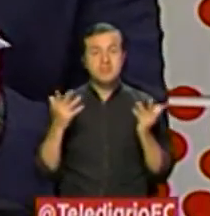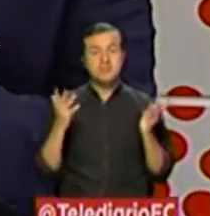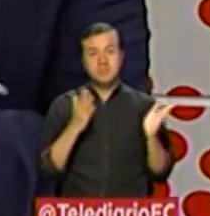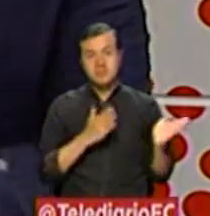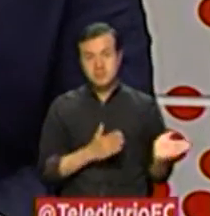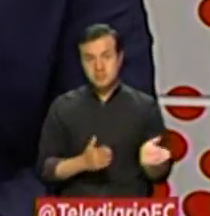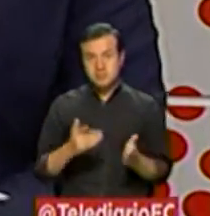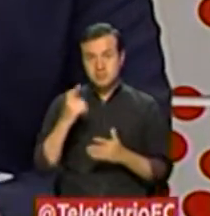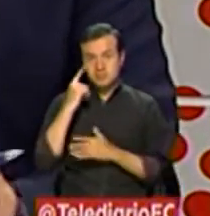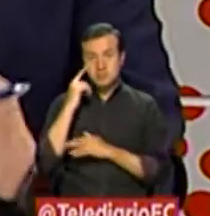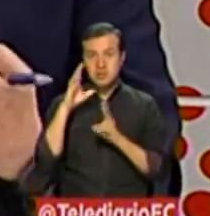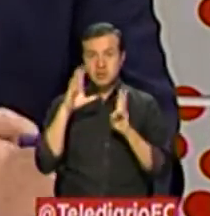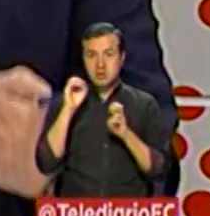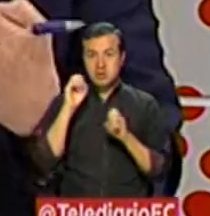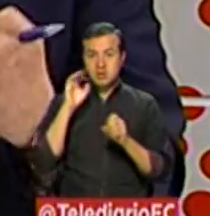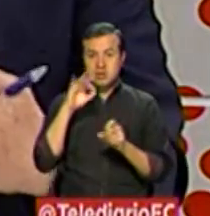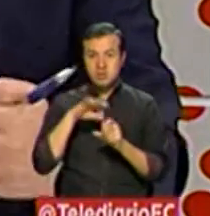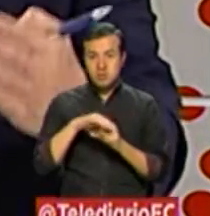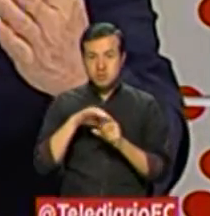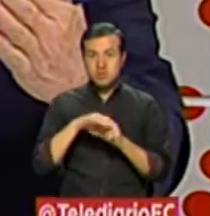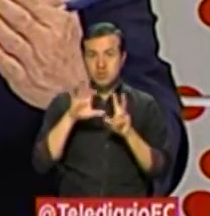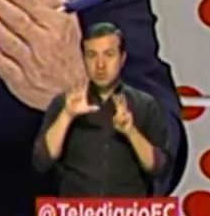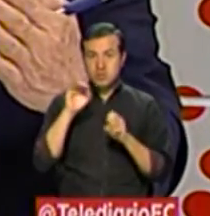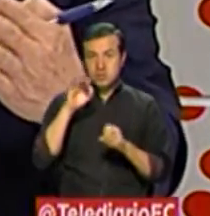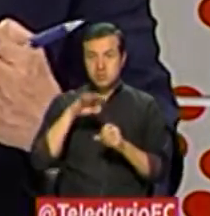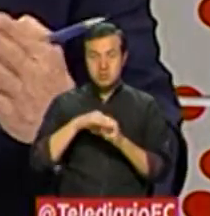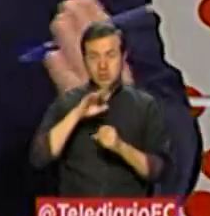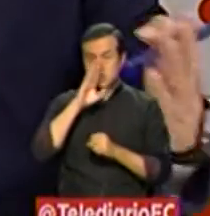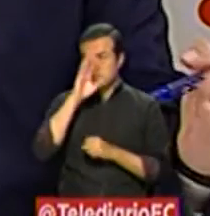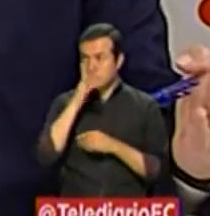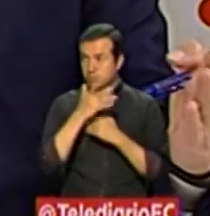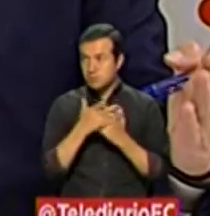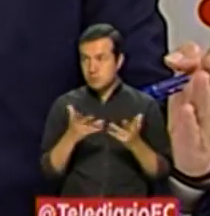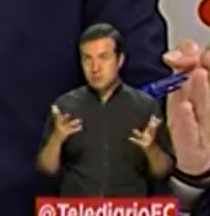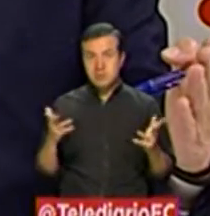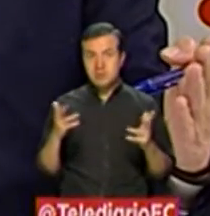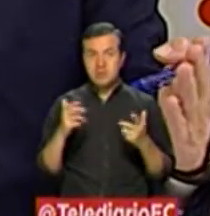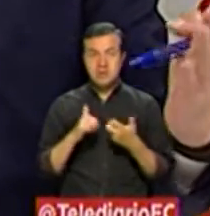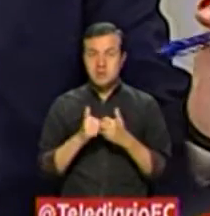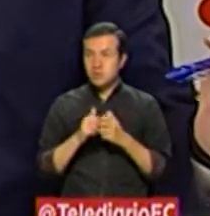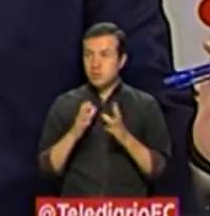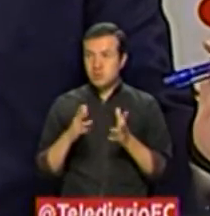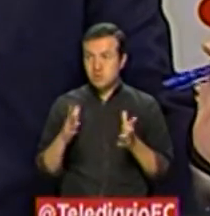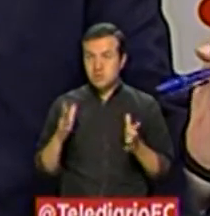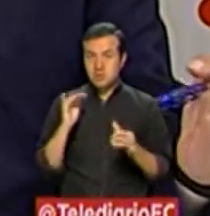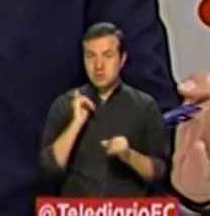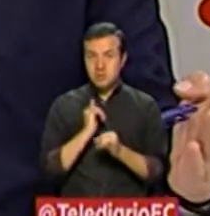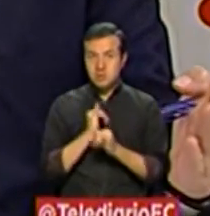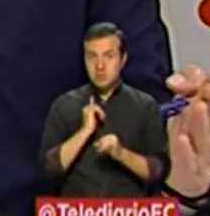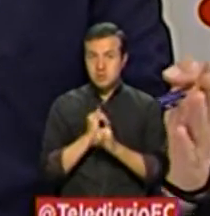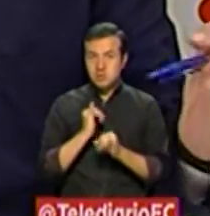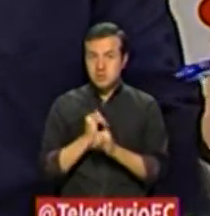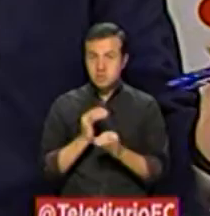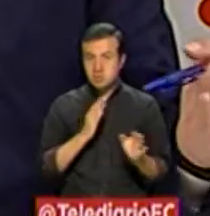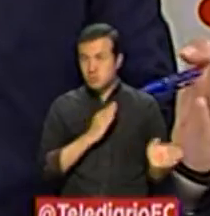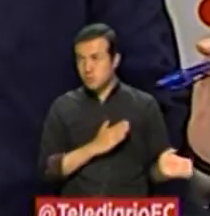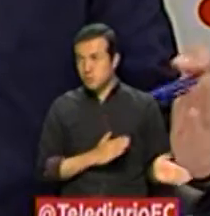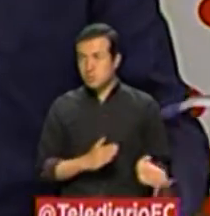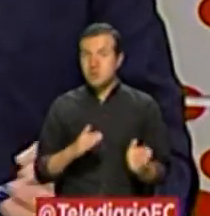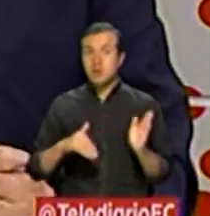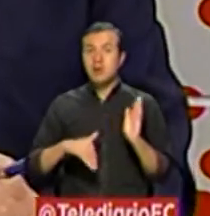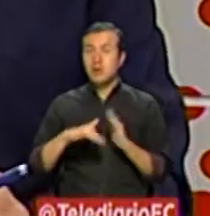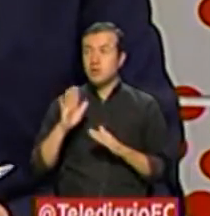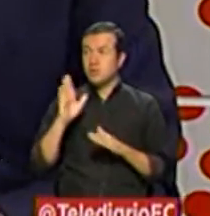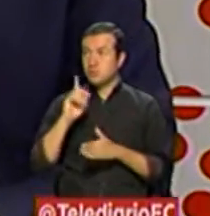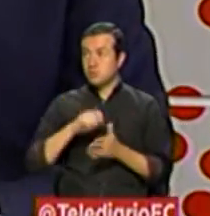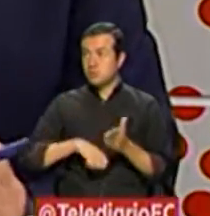alcanzar esos 70 votos que permitan de manera expedita y sin mayor daño a la institucionalidad, a más del que ya